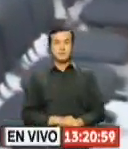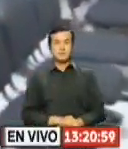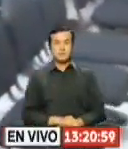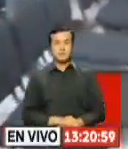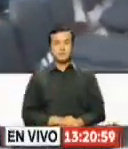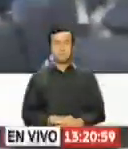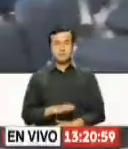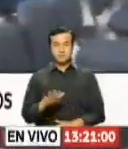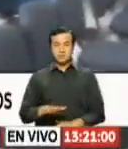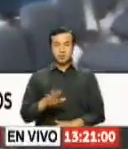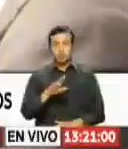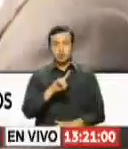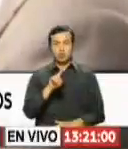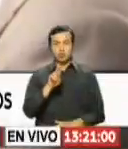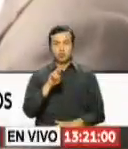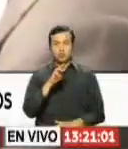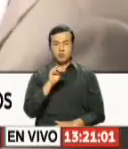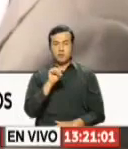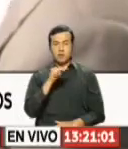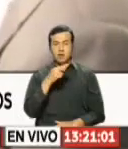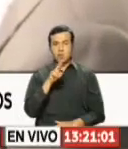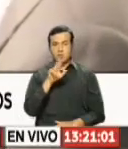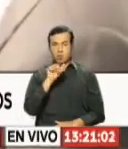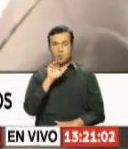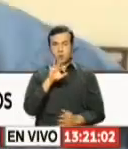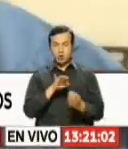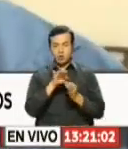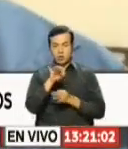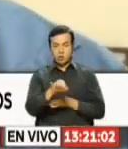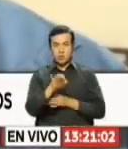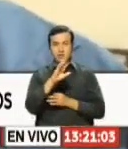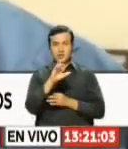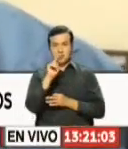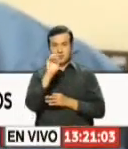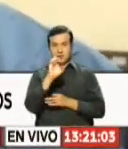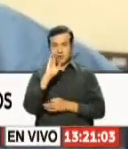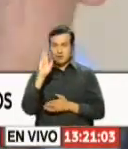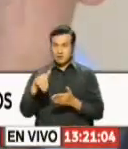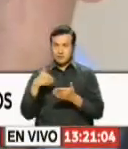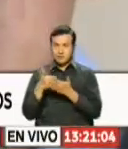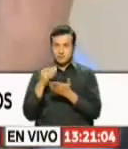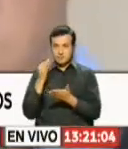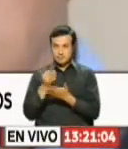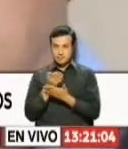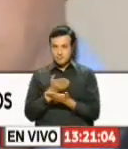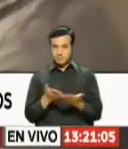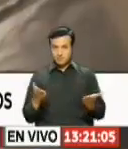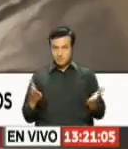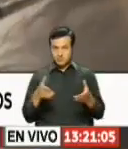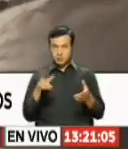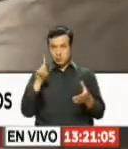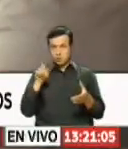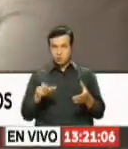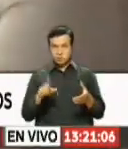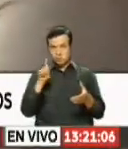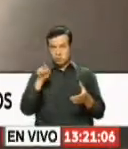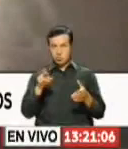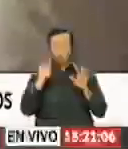Hasta la parroquia Zumbagua llegó la delegación provincial electoral de Cotopaxi. Julio Pilamunga es uno de